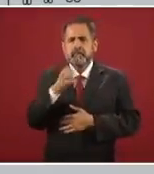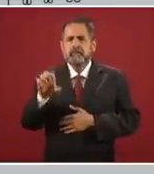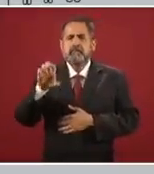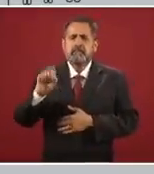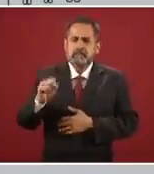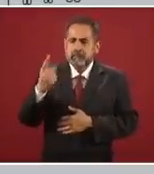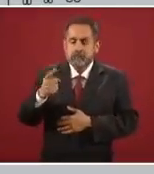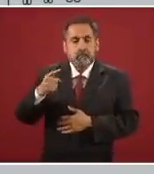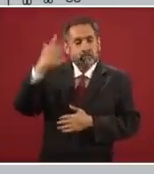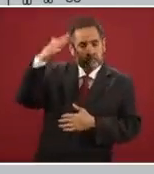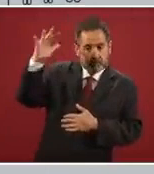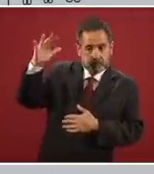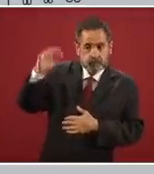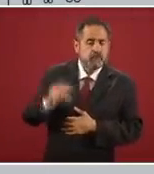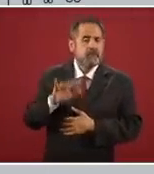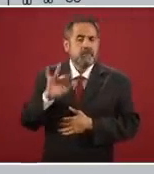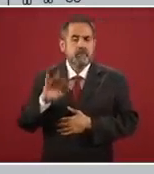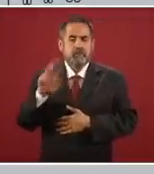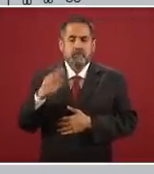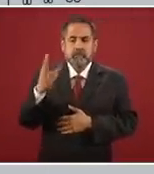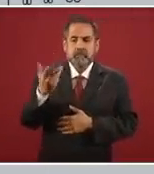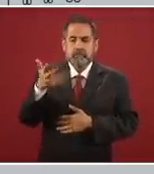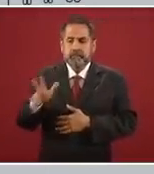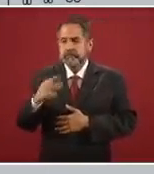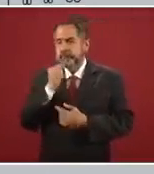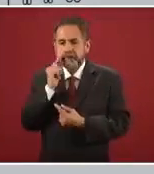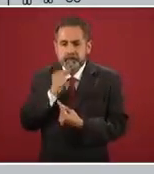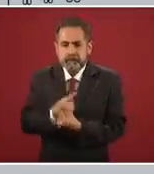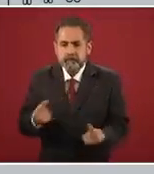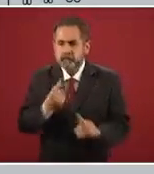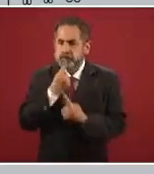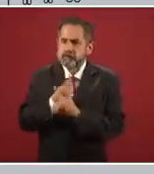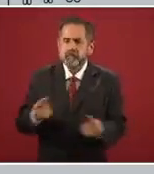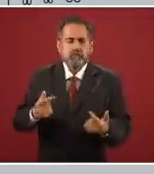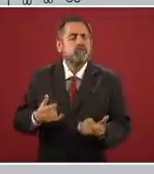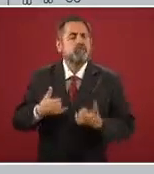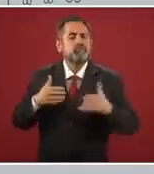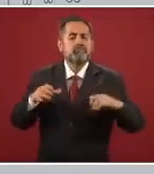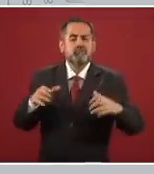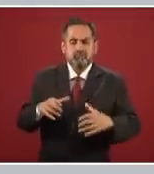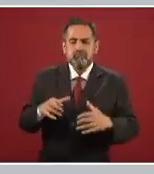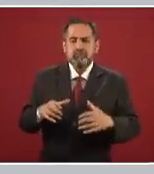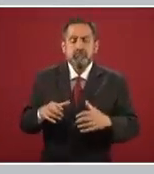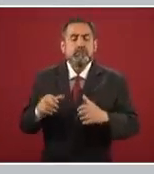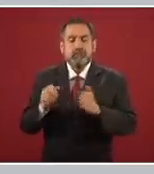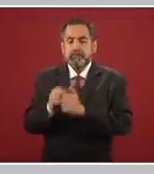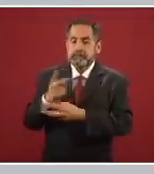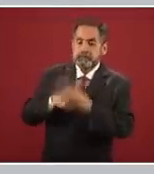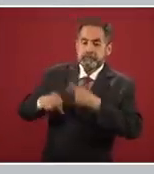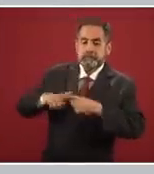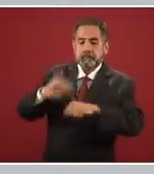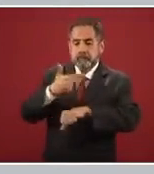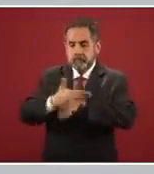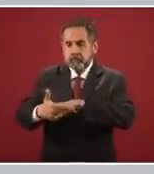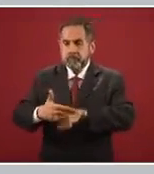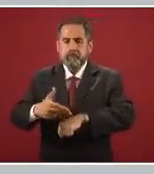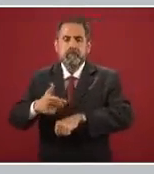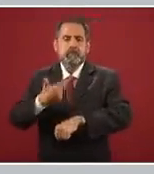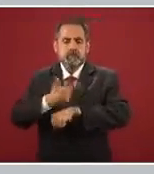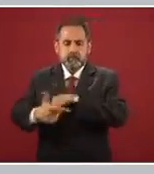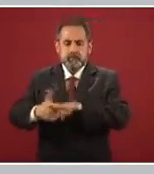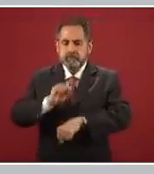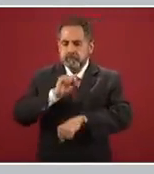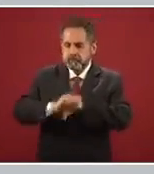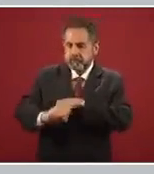126.961 son adultos y 53.010 son niñas, niños y adolescentes, procedentes principalmente de Honduras, Guatemala y